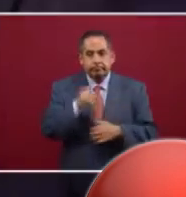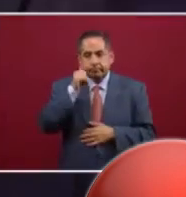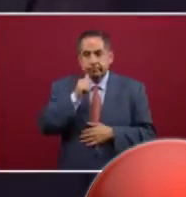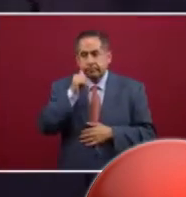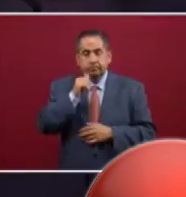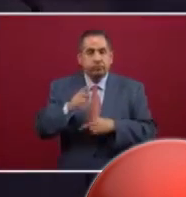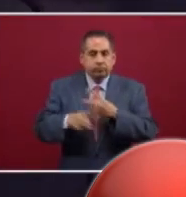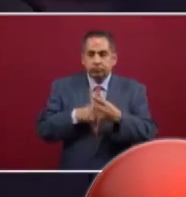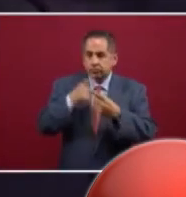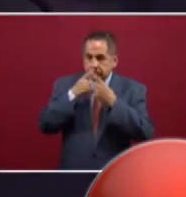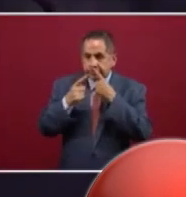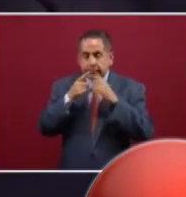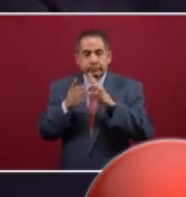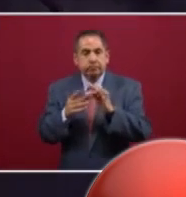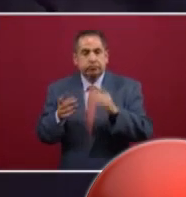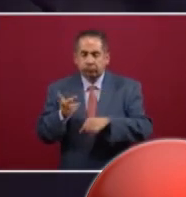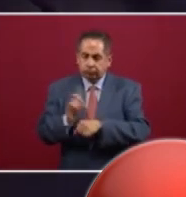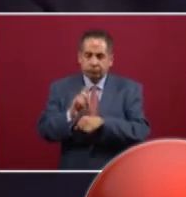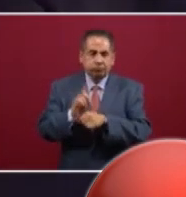por el diálogo.